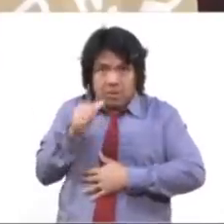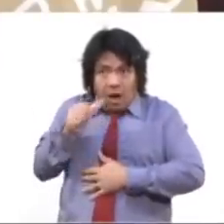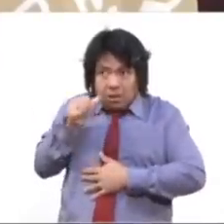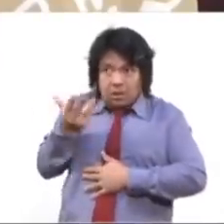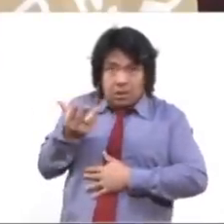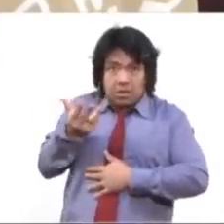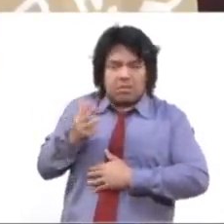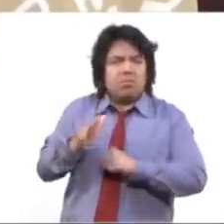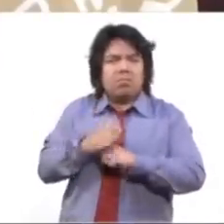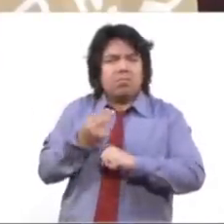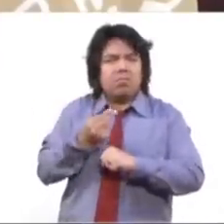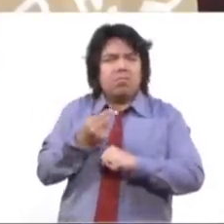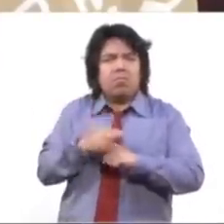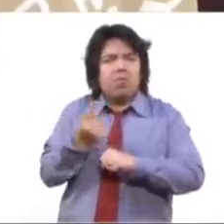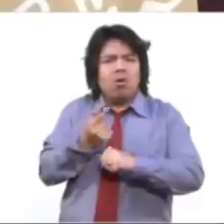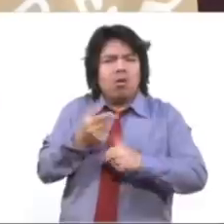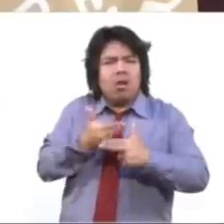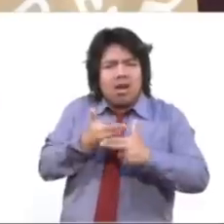¿Por qué hasta el 13 de noviembre?